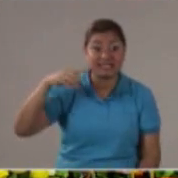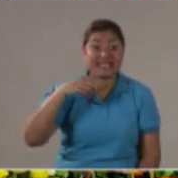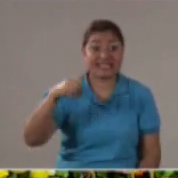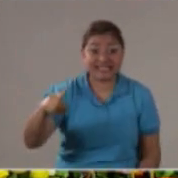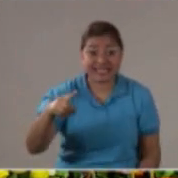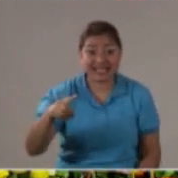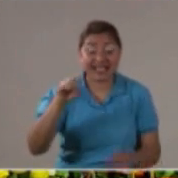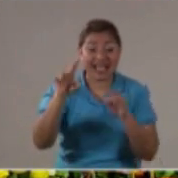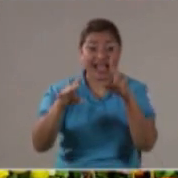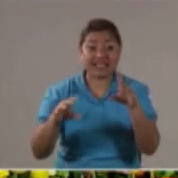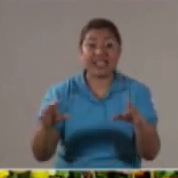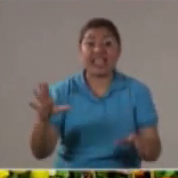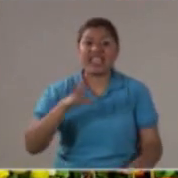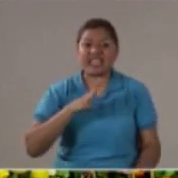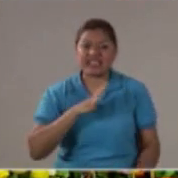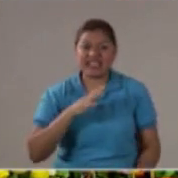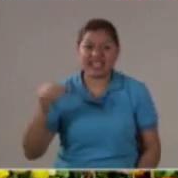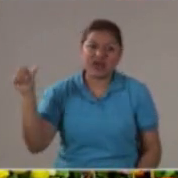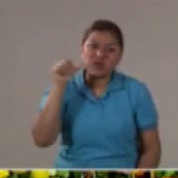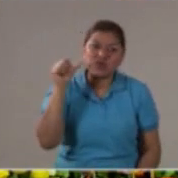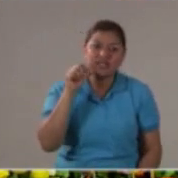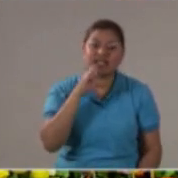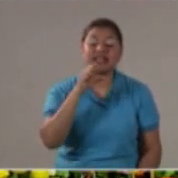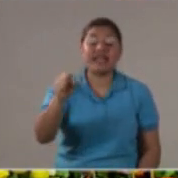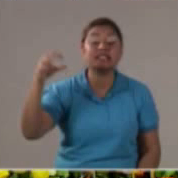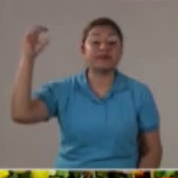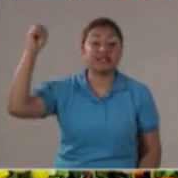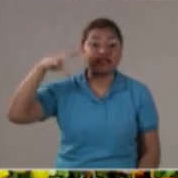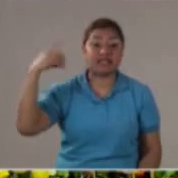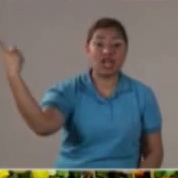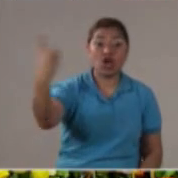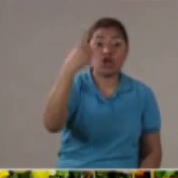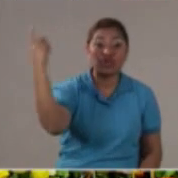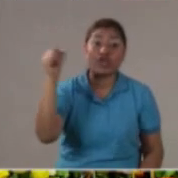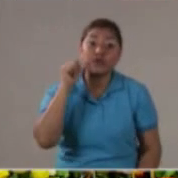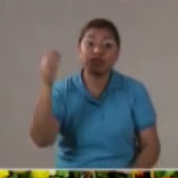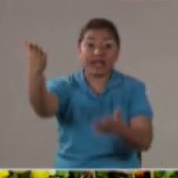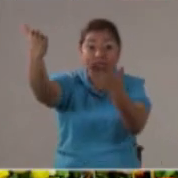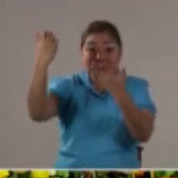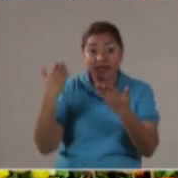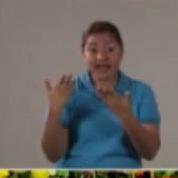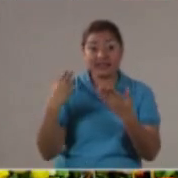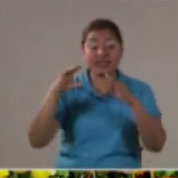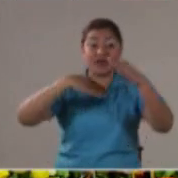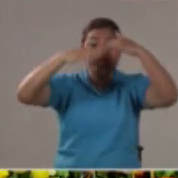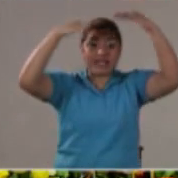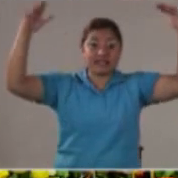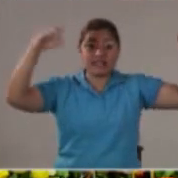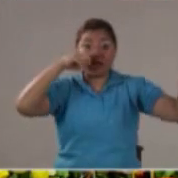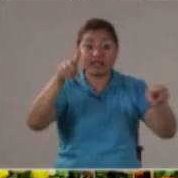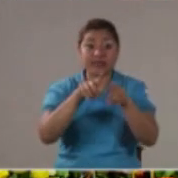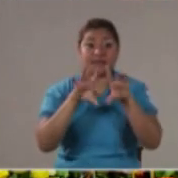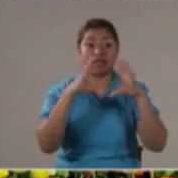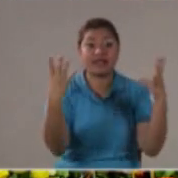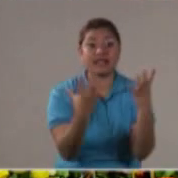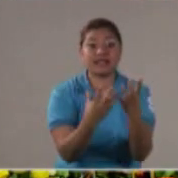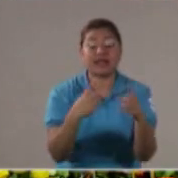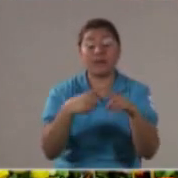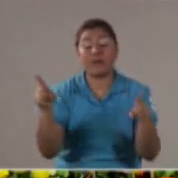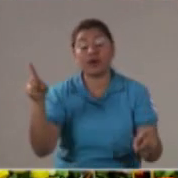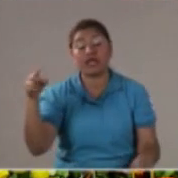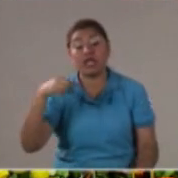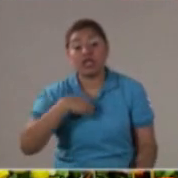a alguien que tome autoridad es bendecirlo. Toda autoridad me ha sido dada en el cielo y en la tierra. Por lo